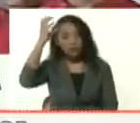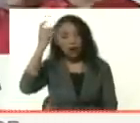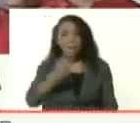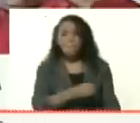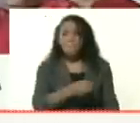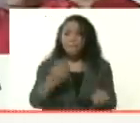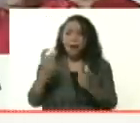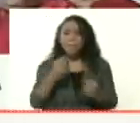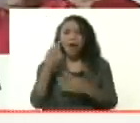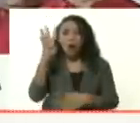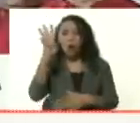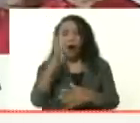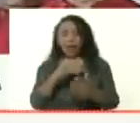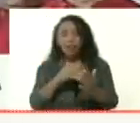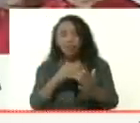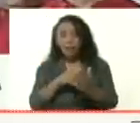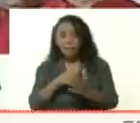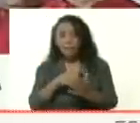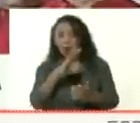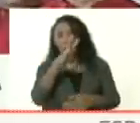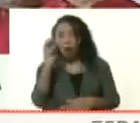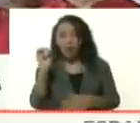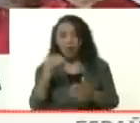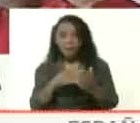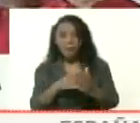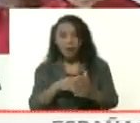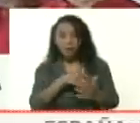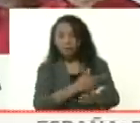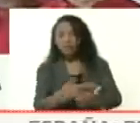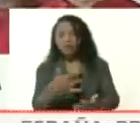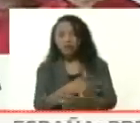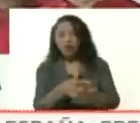mil millones de dólares en alimentos, solo en